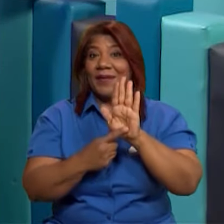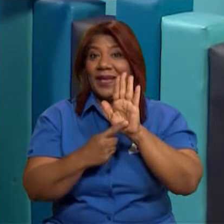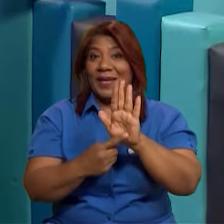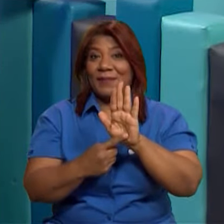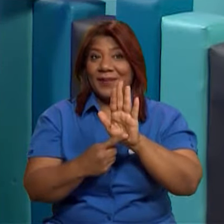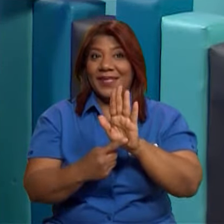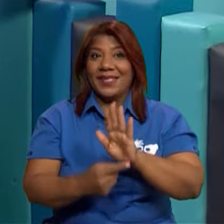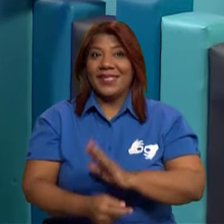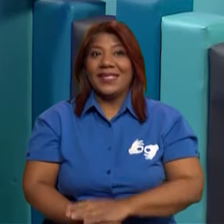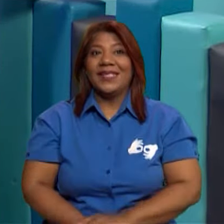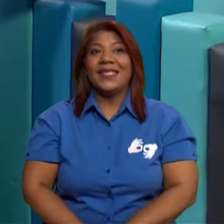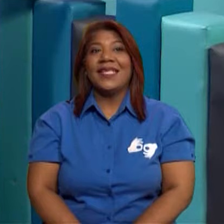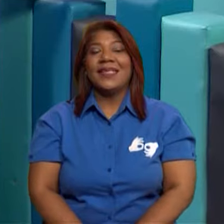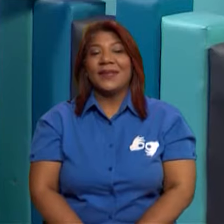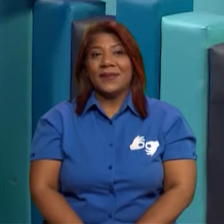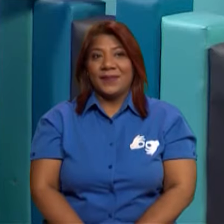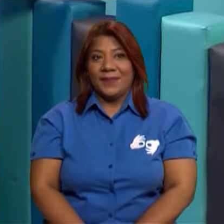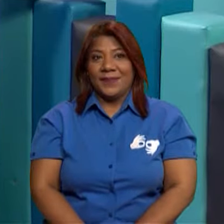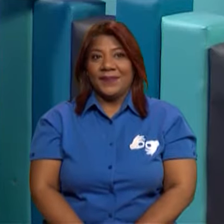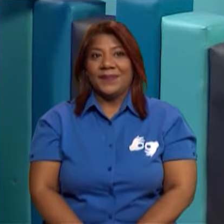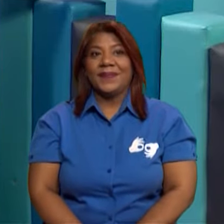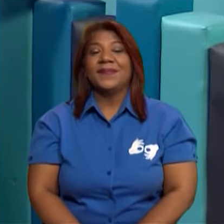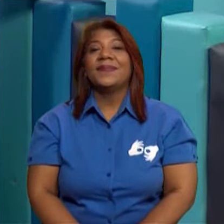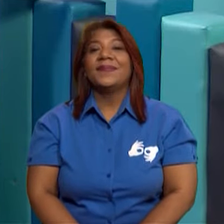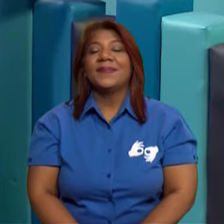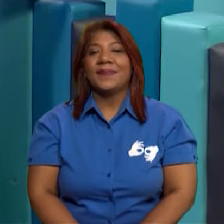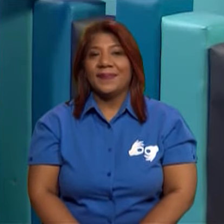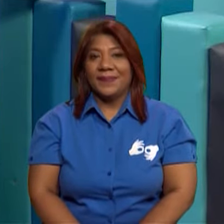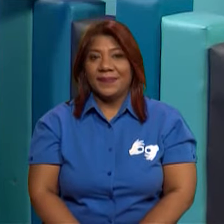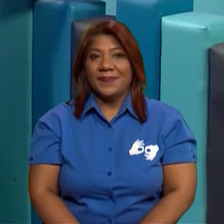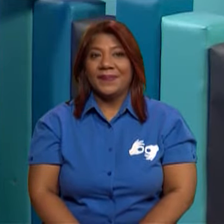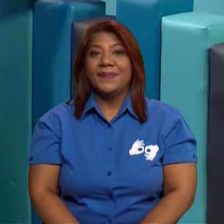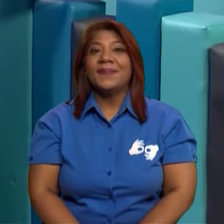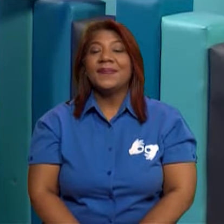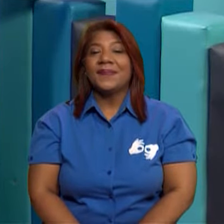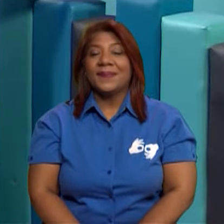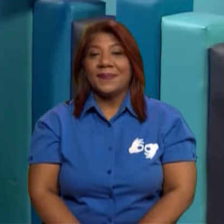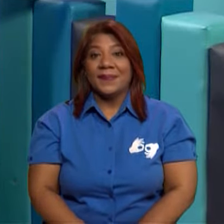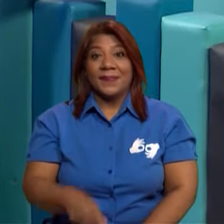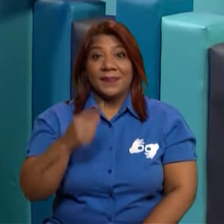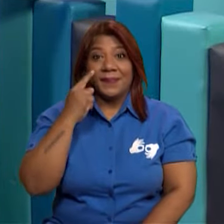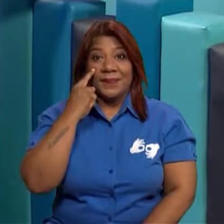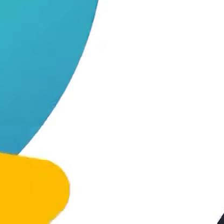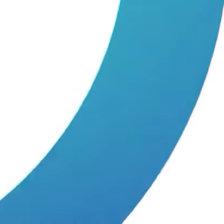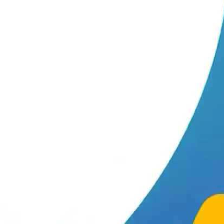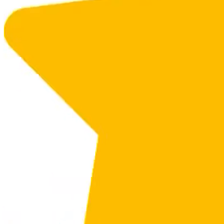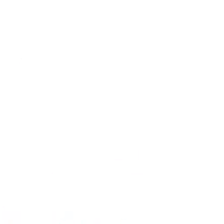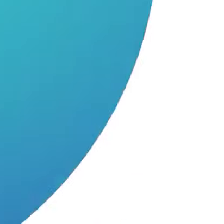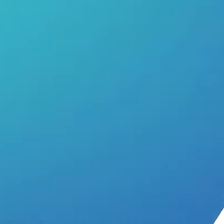proyectar en controles, así que pon mucha atención, este video es muy instructivo para ti.